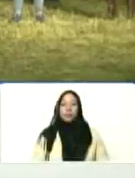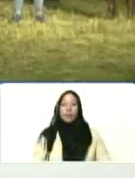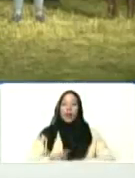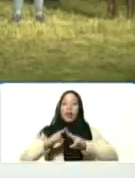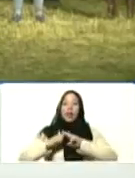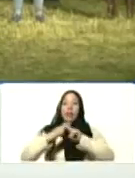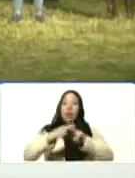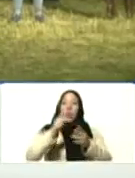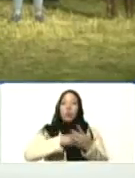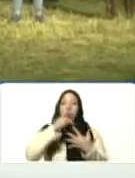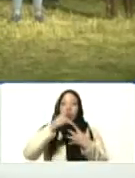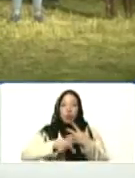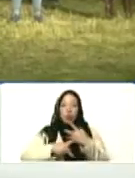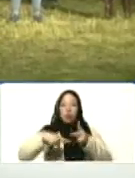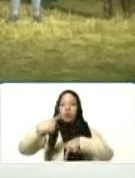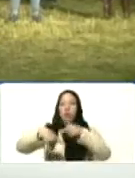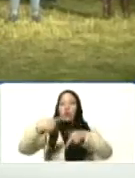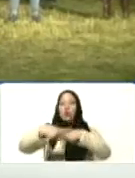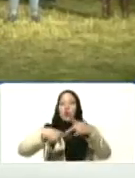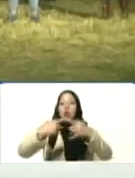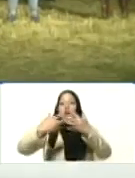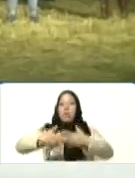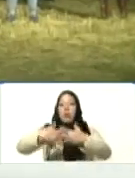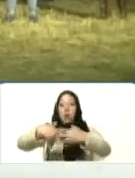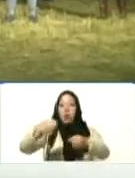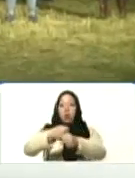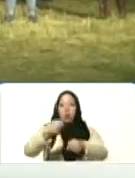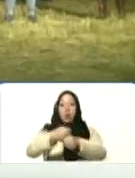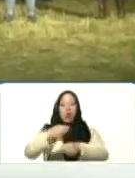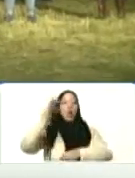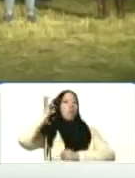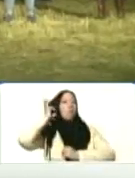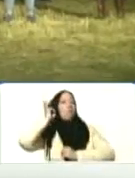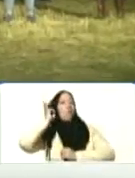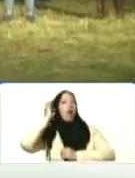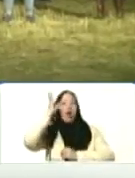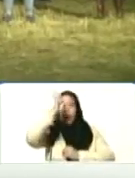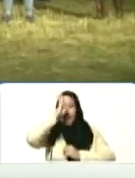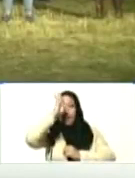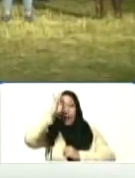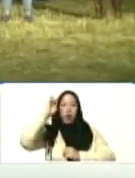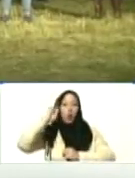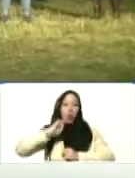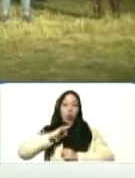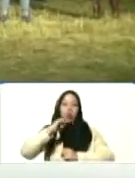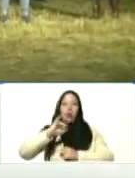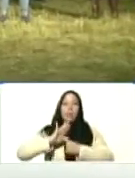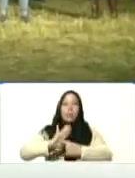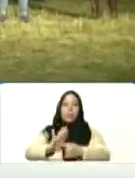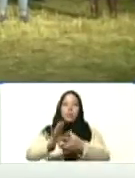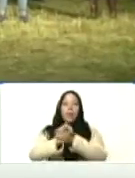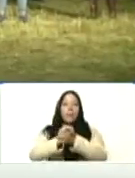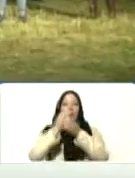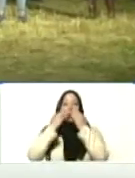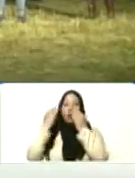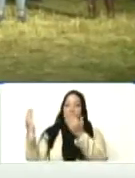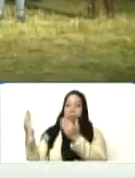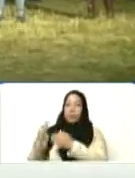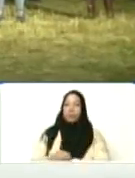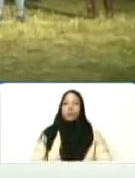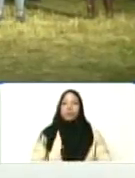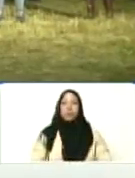entregados a proyectos productivos de mujeres a través del Banco Bicentenario del Pueblo. Adelante, San Joaquín.